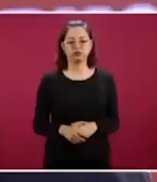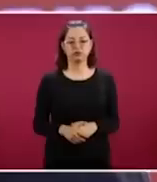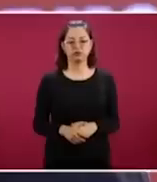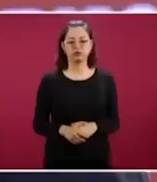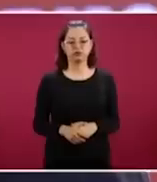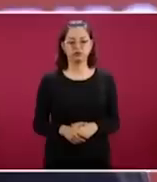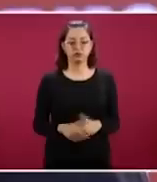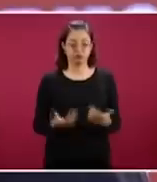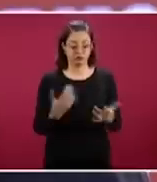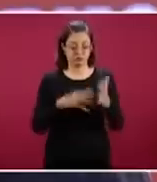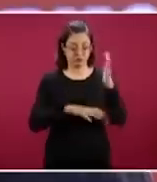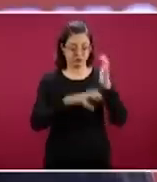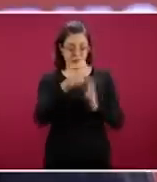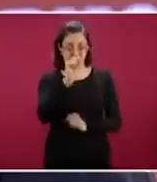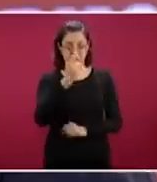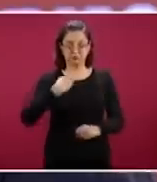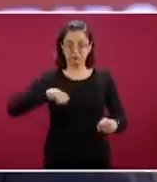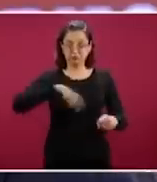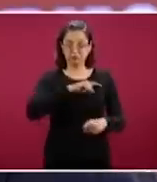nuestra Constitución.